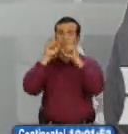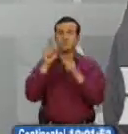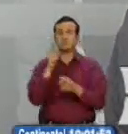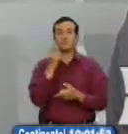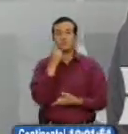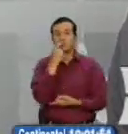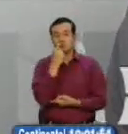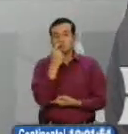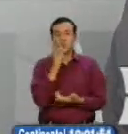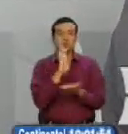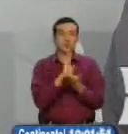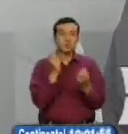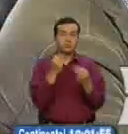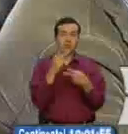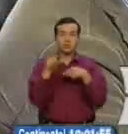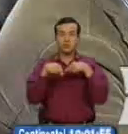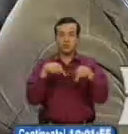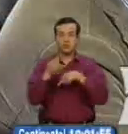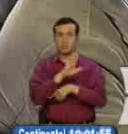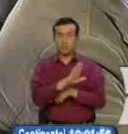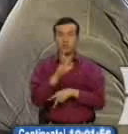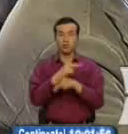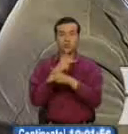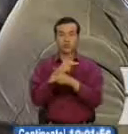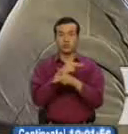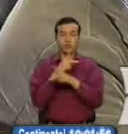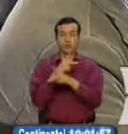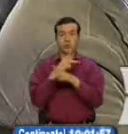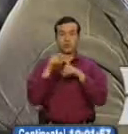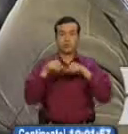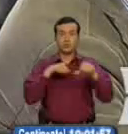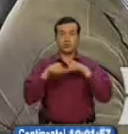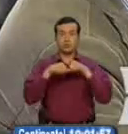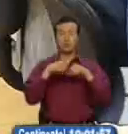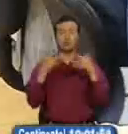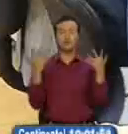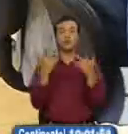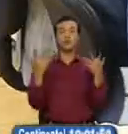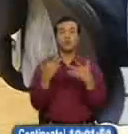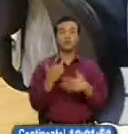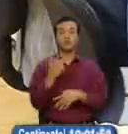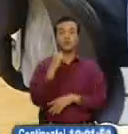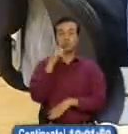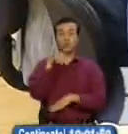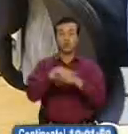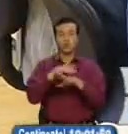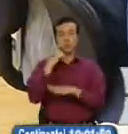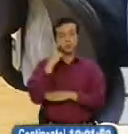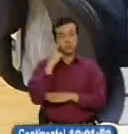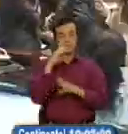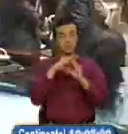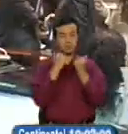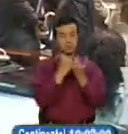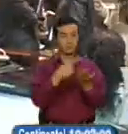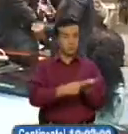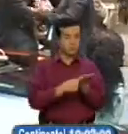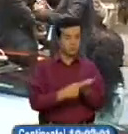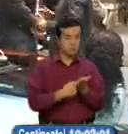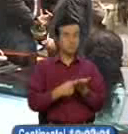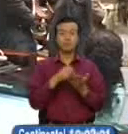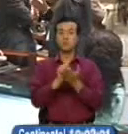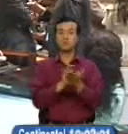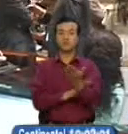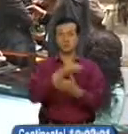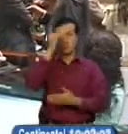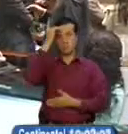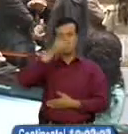prepaga y los transportistas. El Consejo de Administración Legislativa se reunió a las 13 horas para definir en torno a la calificación del proyecto, donde también se